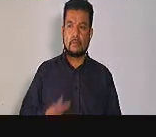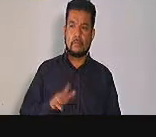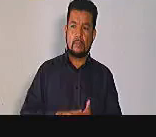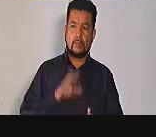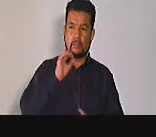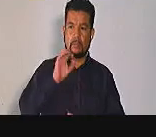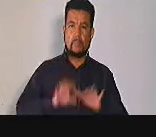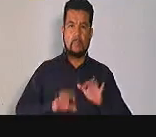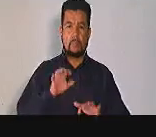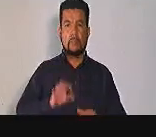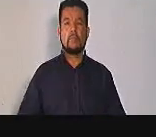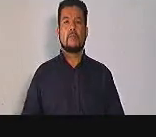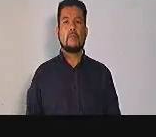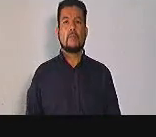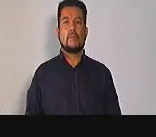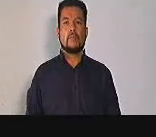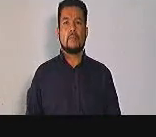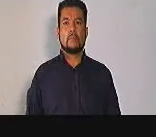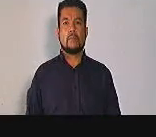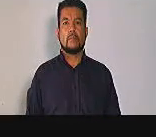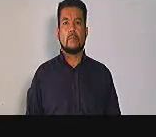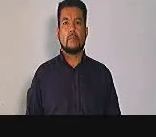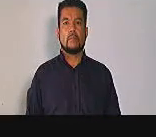Aprobado, señor secretario.